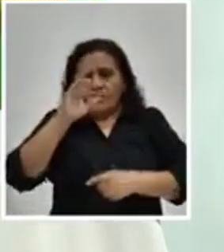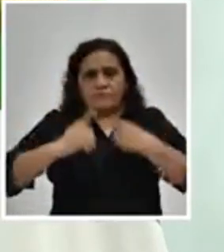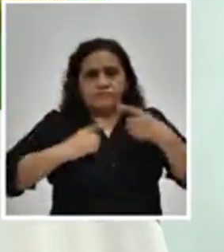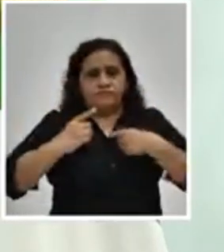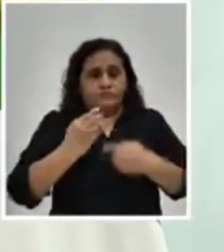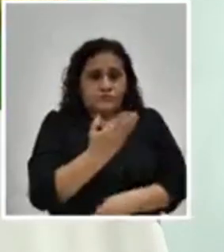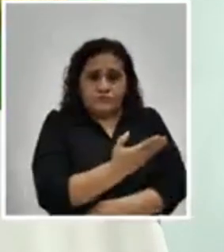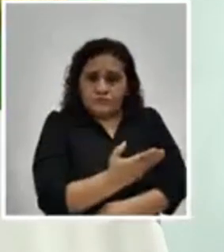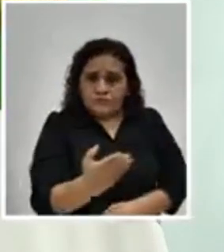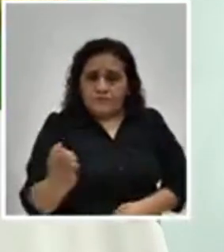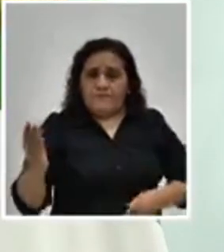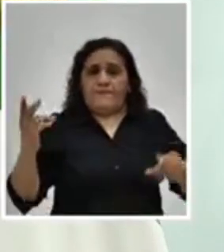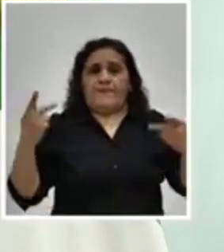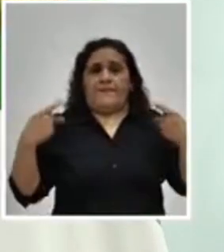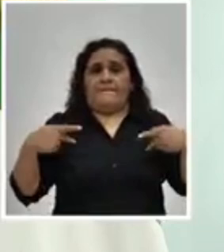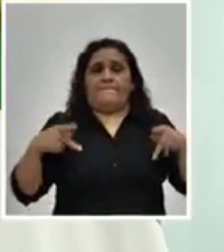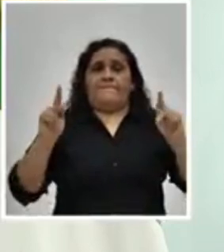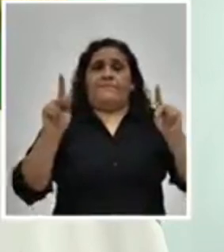los progreseños.